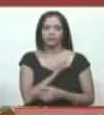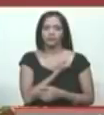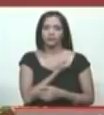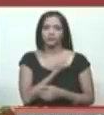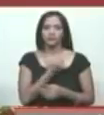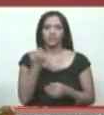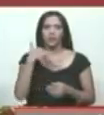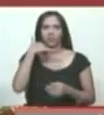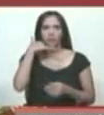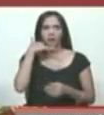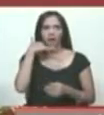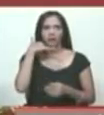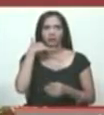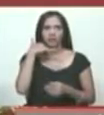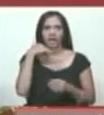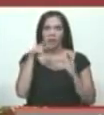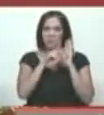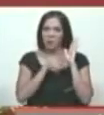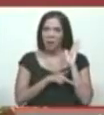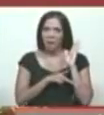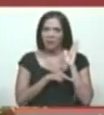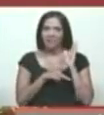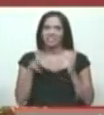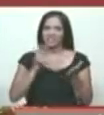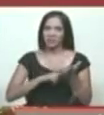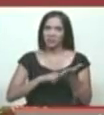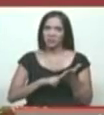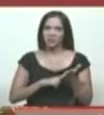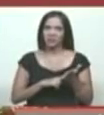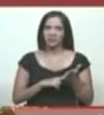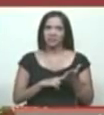Tenemos una llamada al programa, seguro.